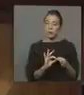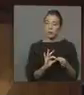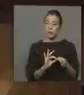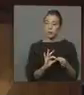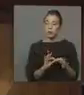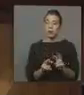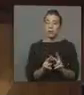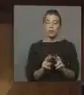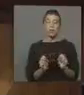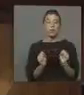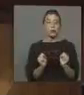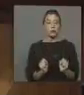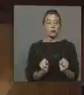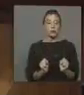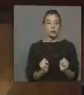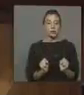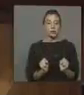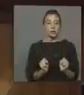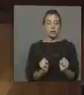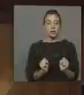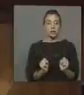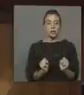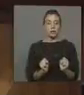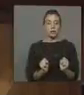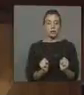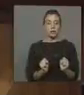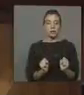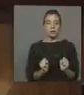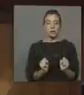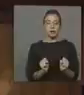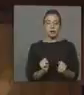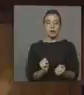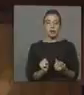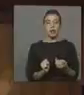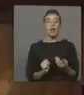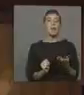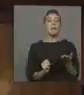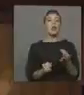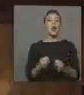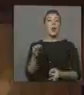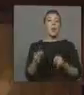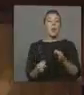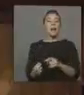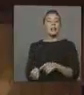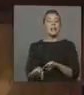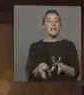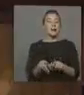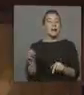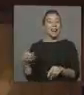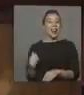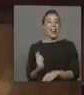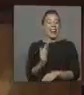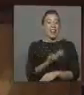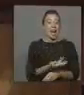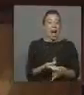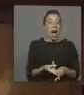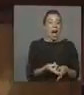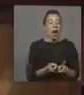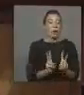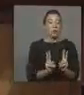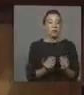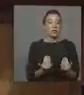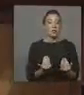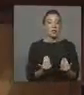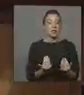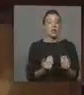se establece la posibilidad de acceder al juez de familia para que éste otorgue la autorización respectiva